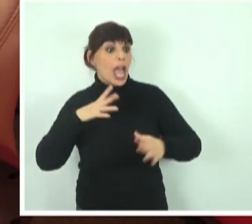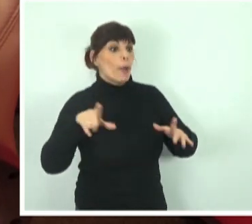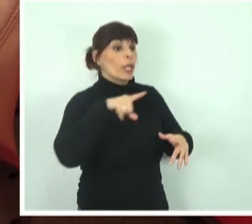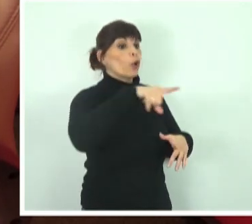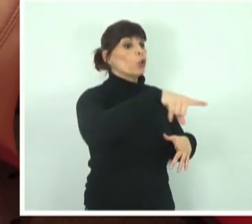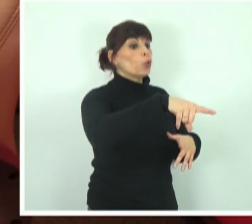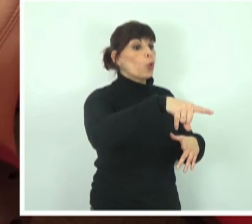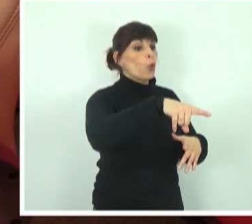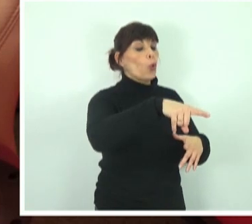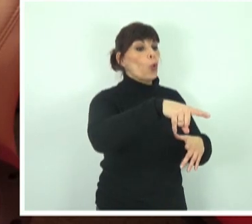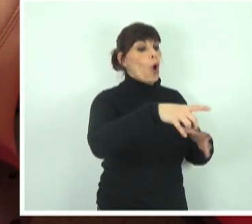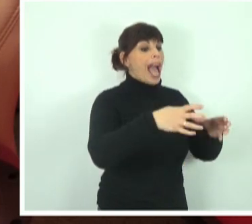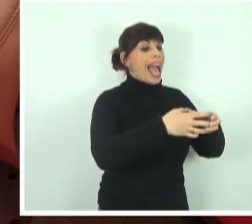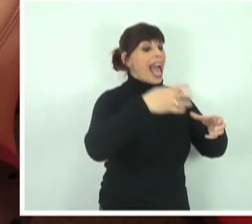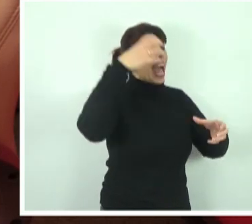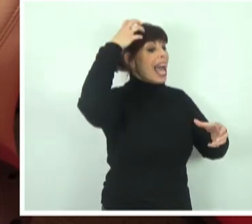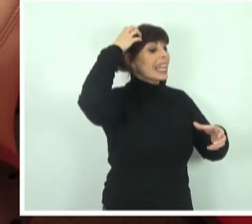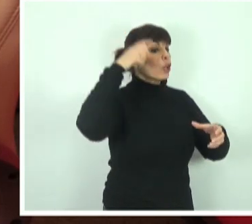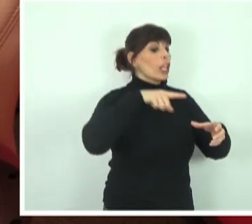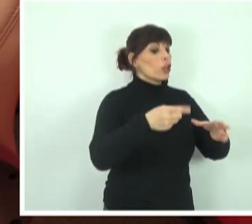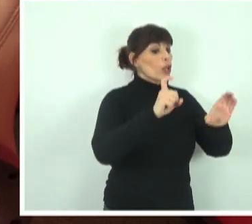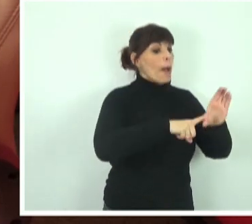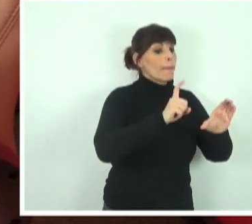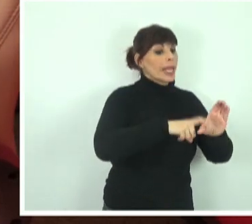los cielos que protege la iglesia.